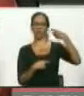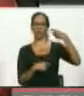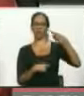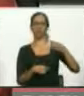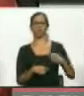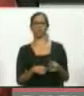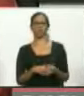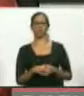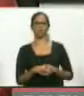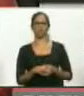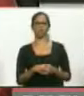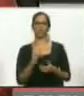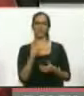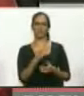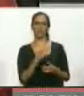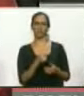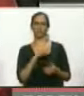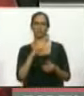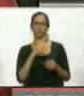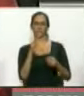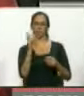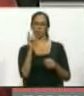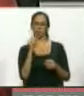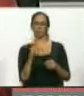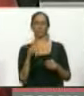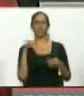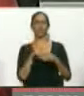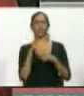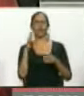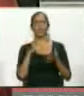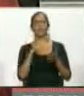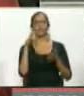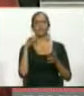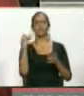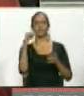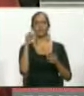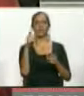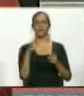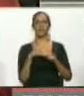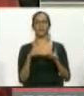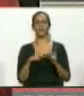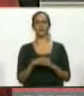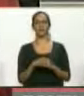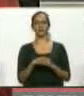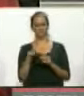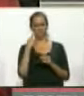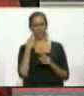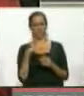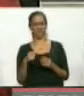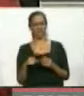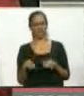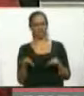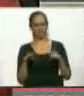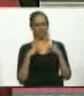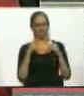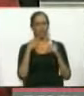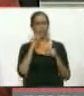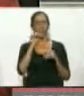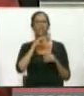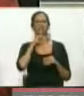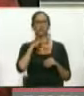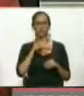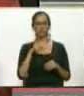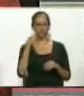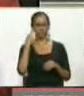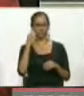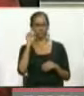primero es una que habrá dicho nosotros de segundo el hecho de 2020 en se está acá pero a propósito para que ustedes se reconozcan un poco en la historia para que nos demos